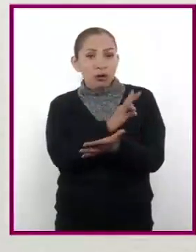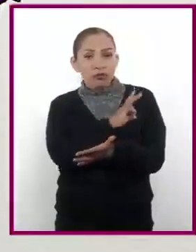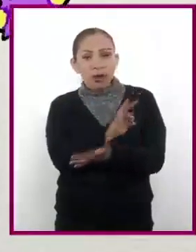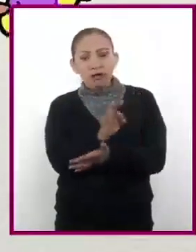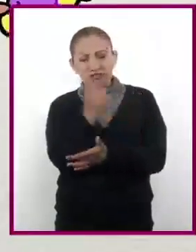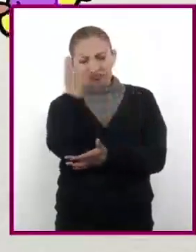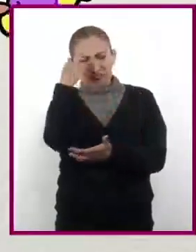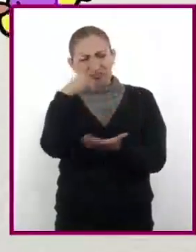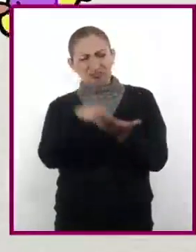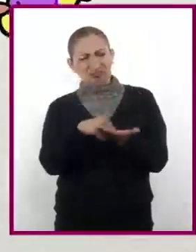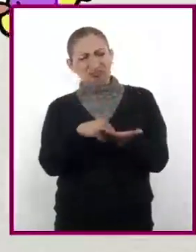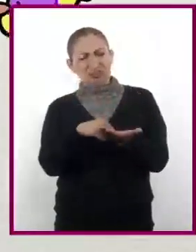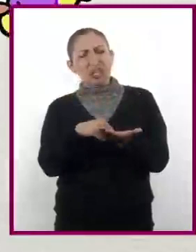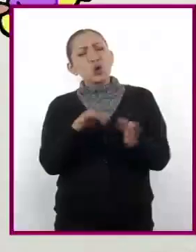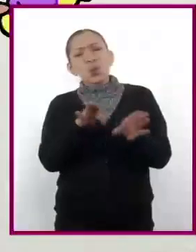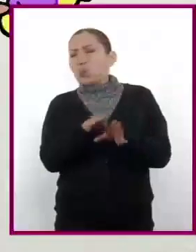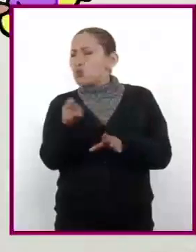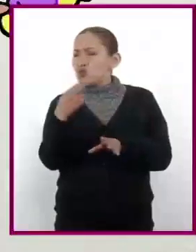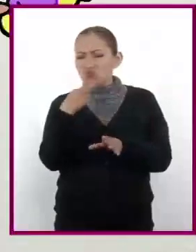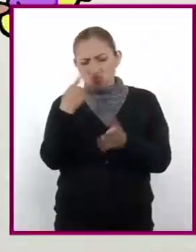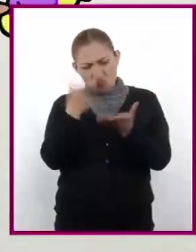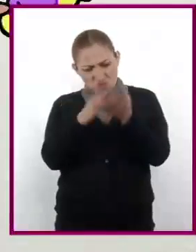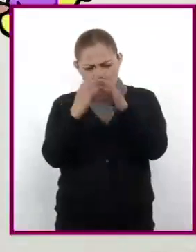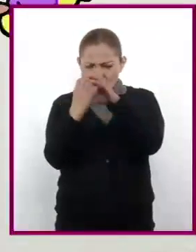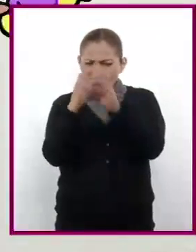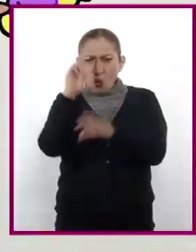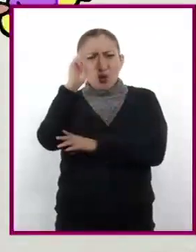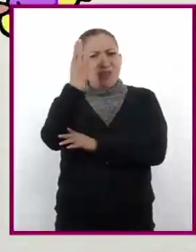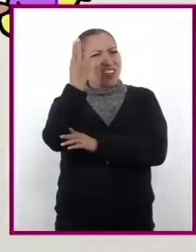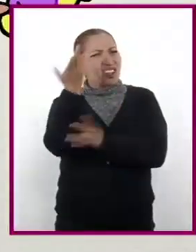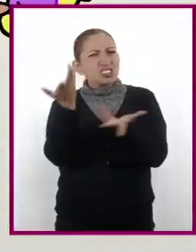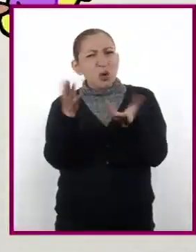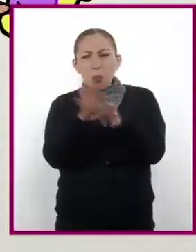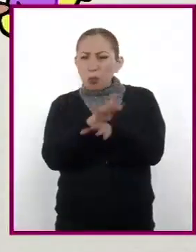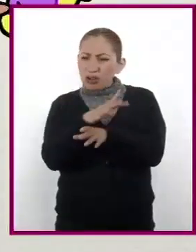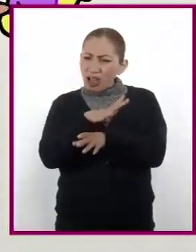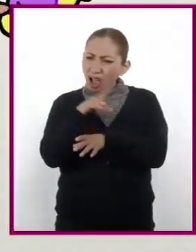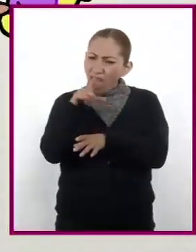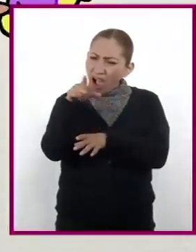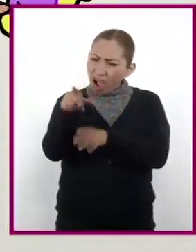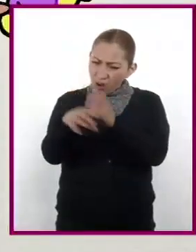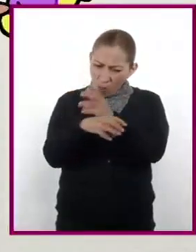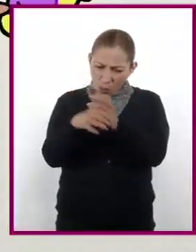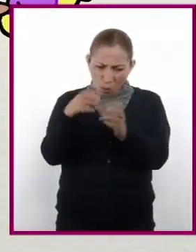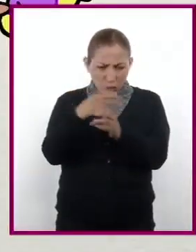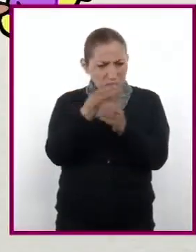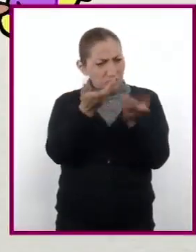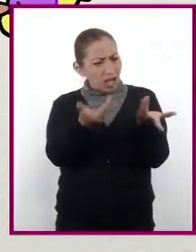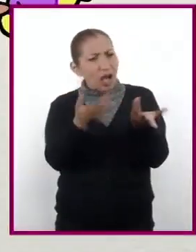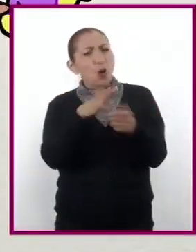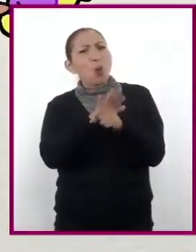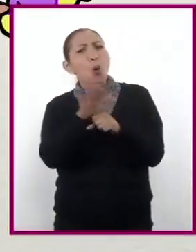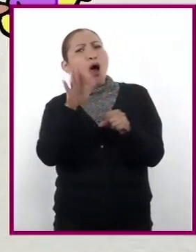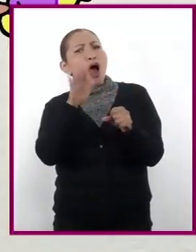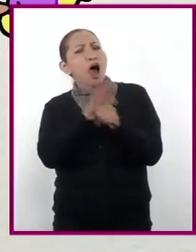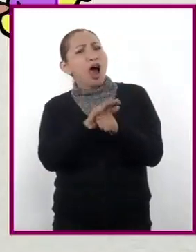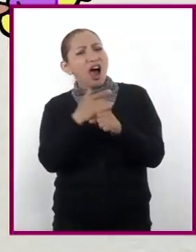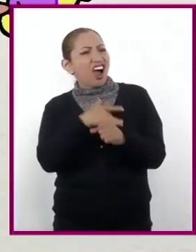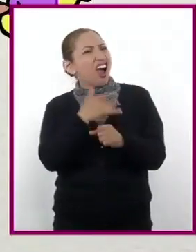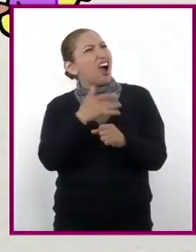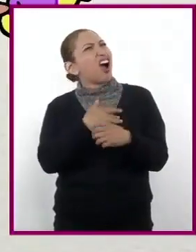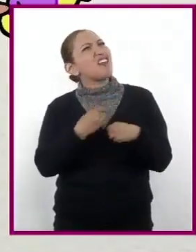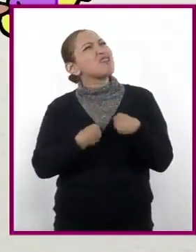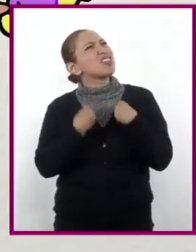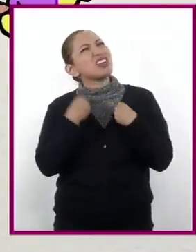hacemos preguntas como ¿cómo funciona el universo? ¿Por qué existen las cosas? ¿Cuál es el sentido de